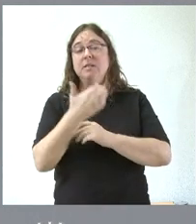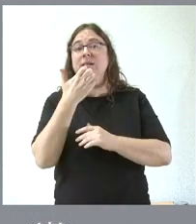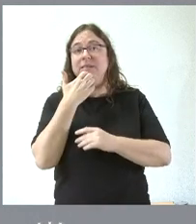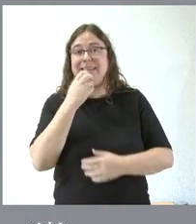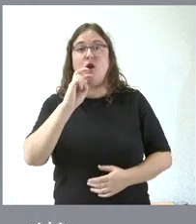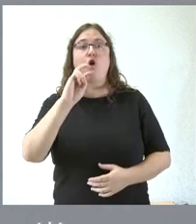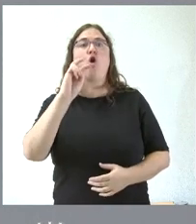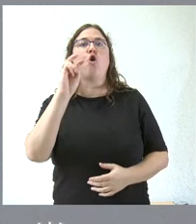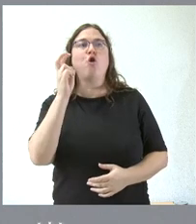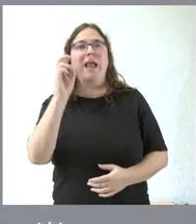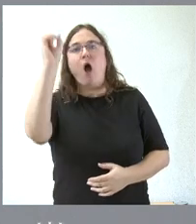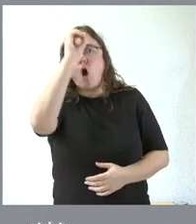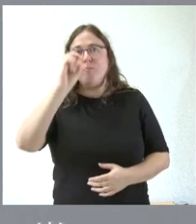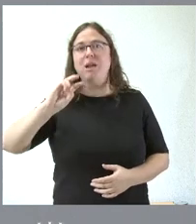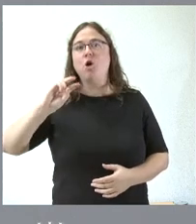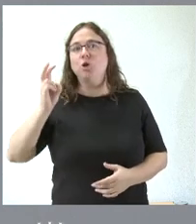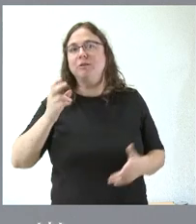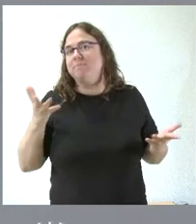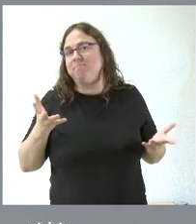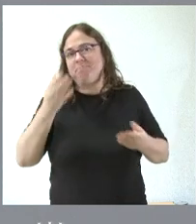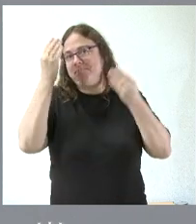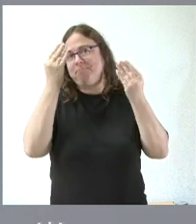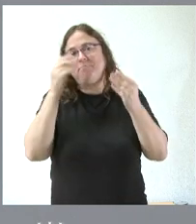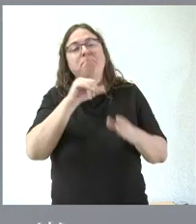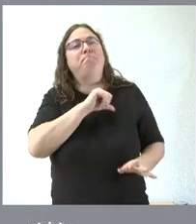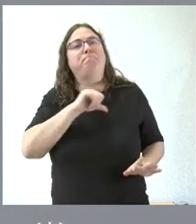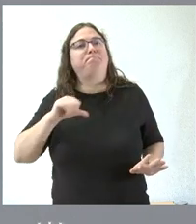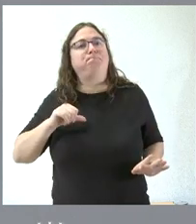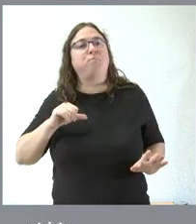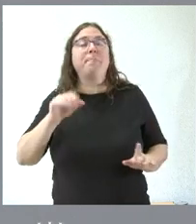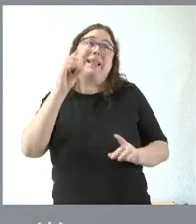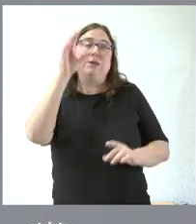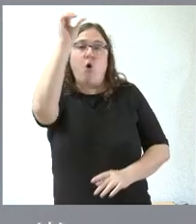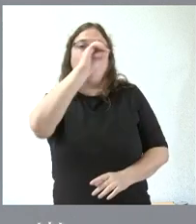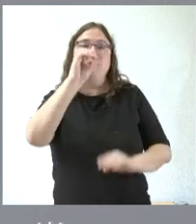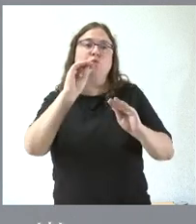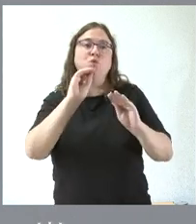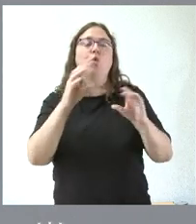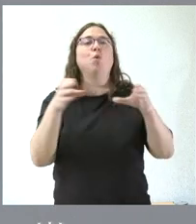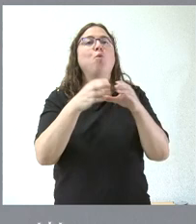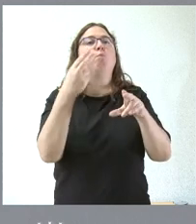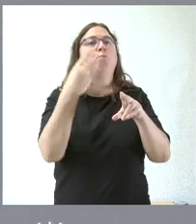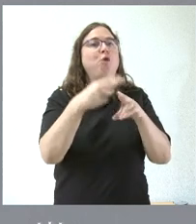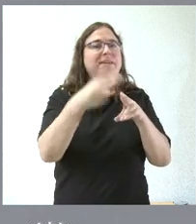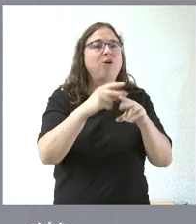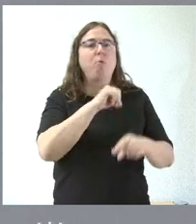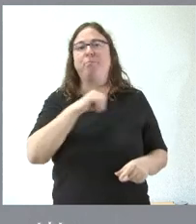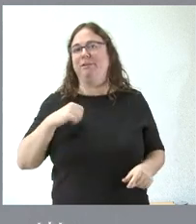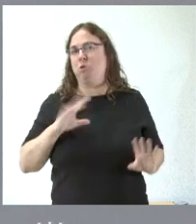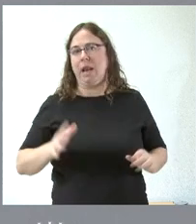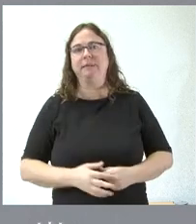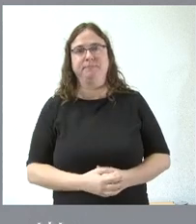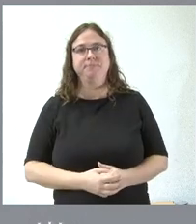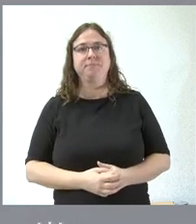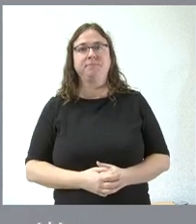otra opinión en esta materia pues hay que considerarla siempre en el ámbito de opiniones o propias de partido o propias del ámbito personal